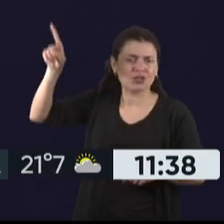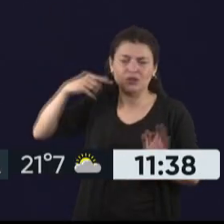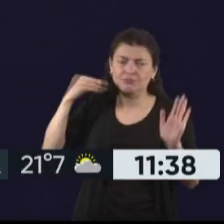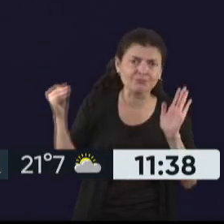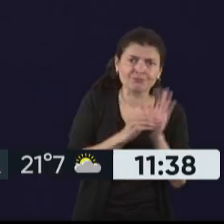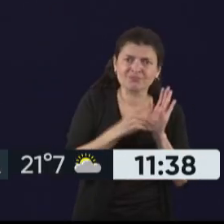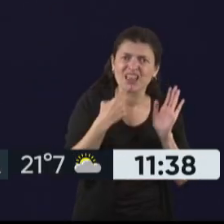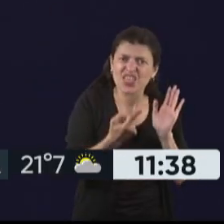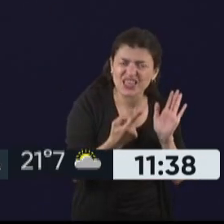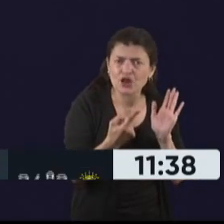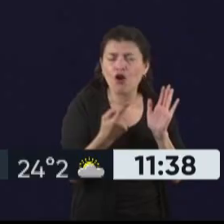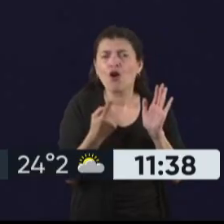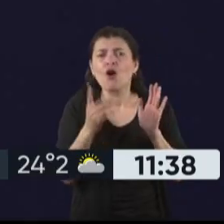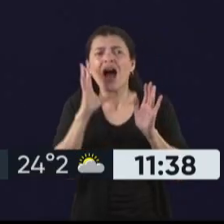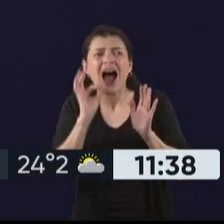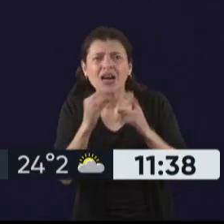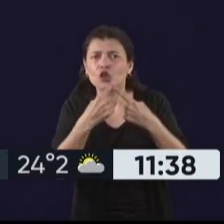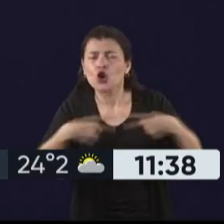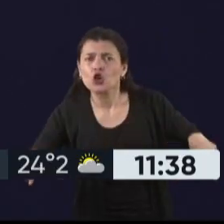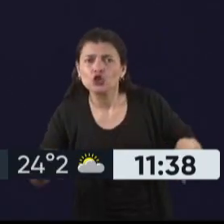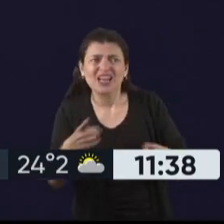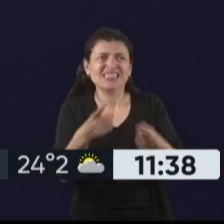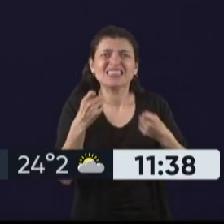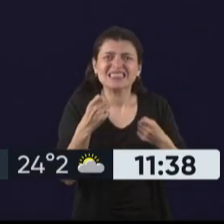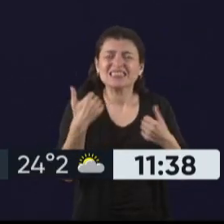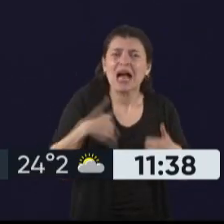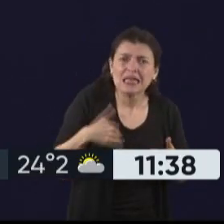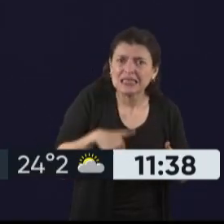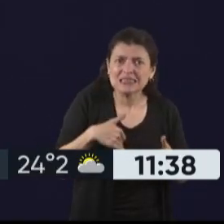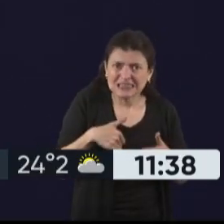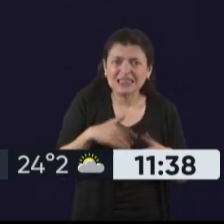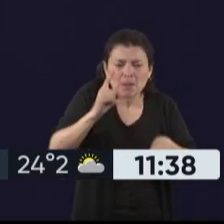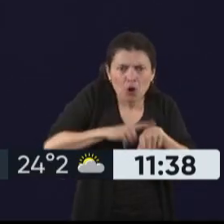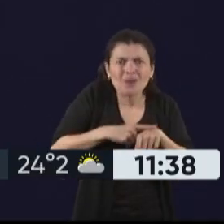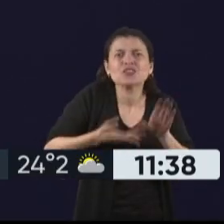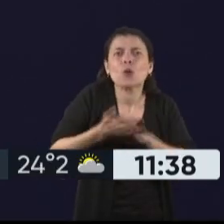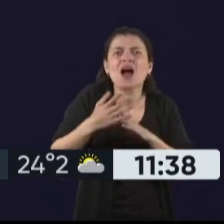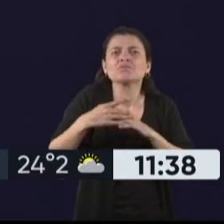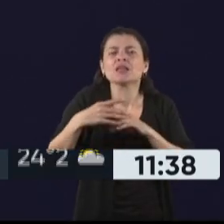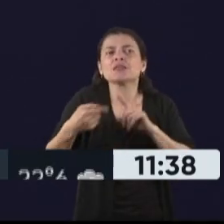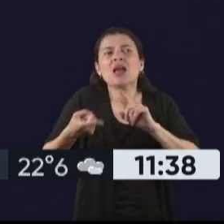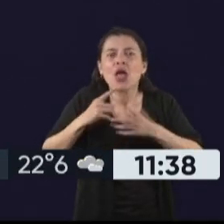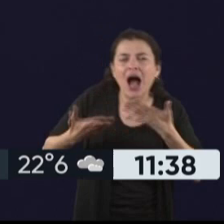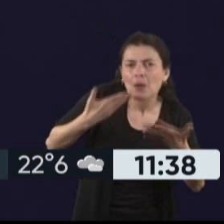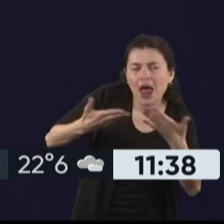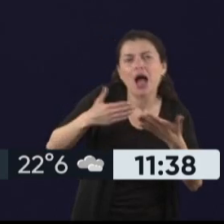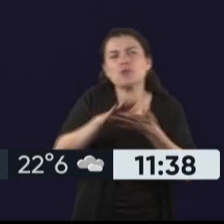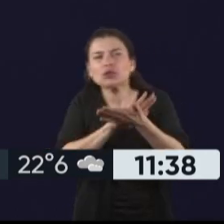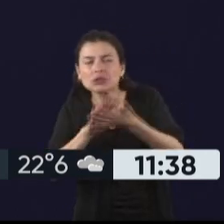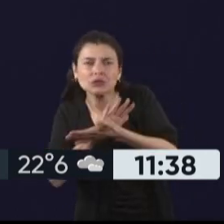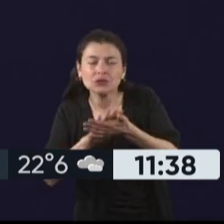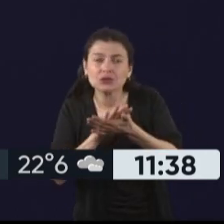precisó que todas las alternativas para Argentina eran parte de la discusión y parte de las posibilidades, y cuando eso